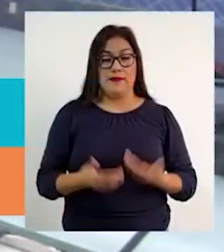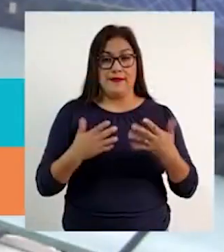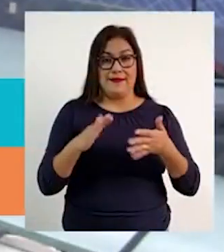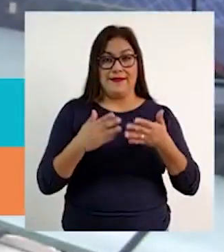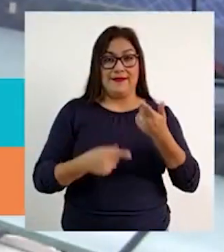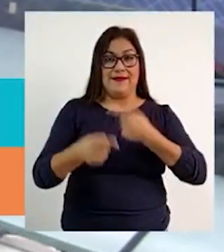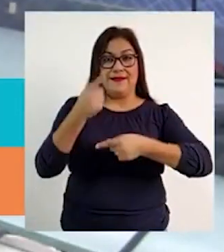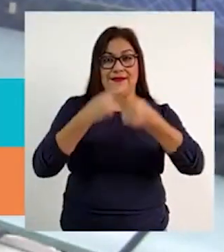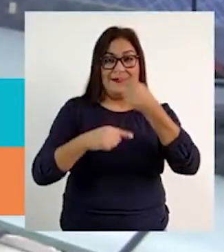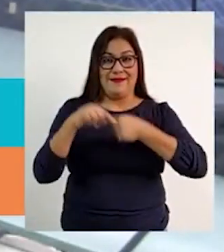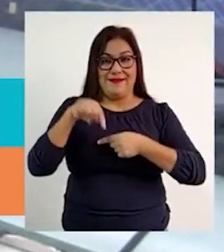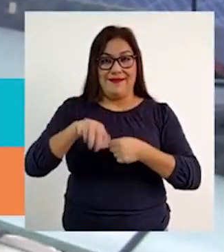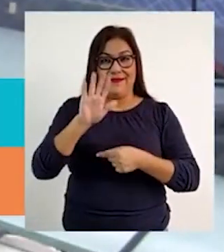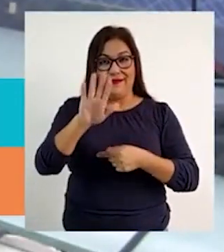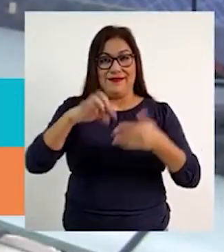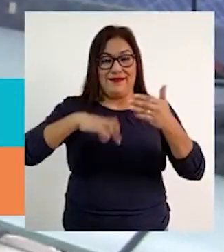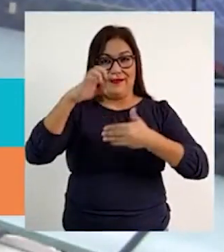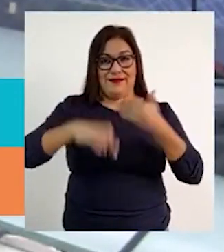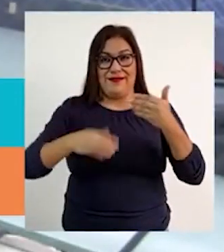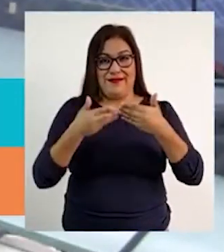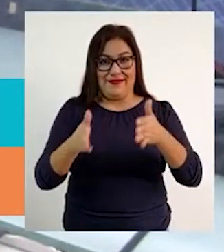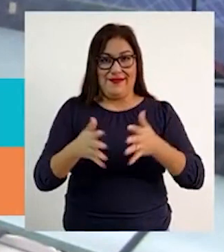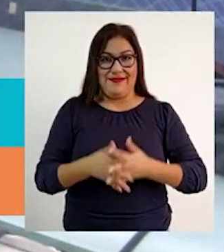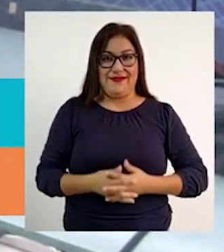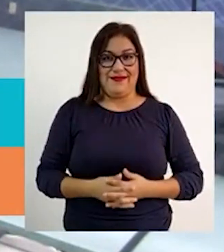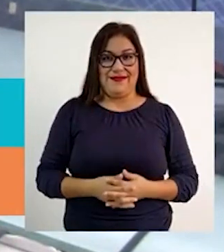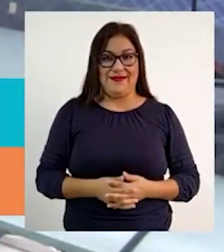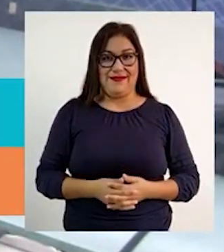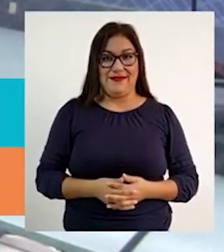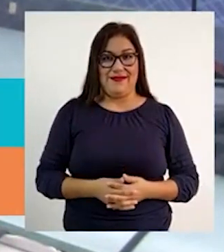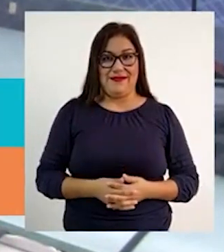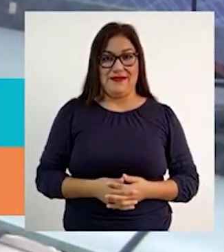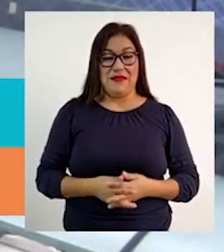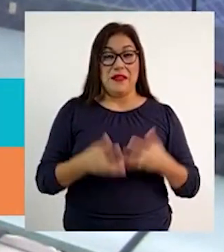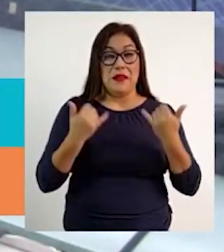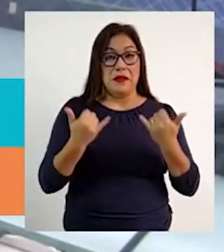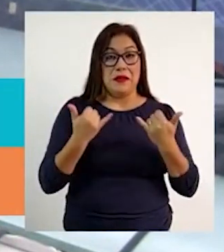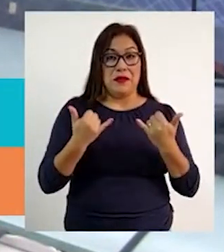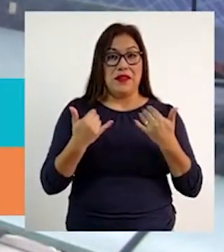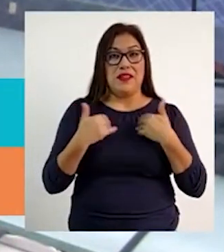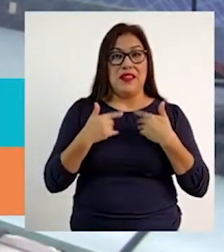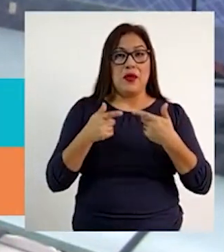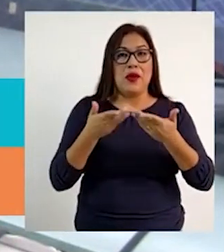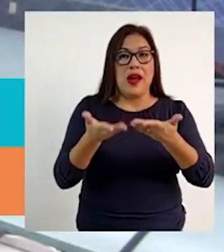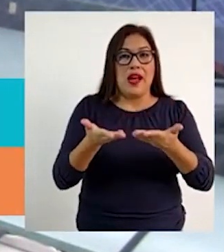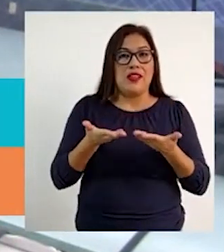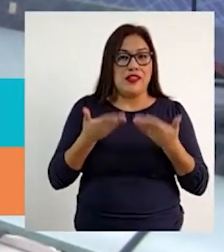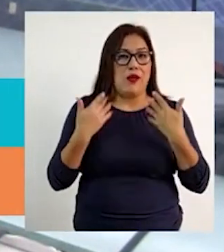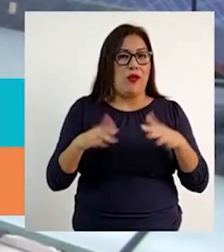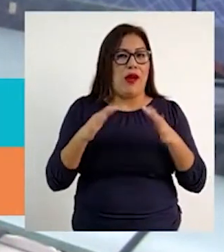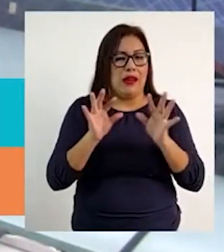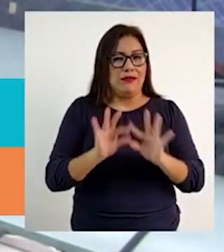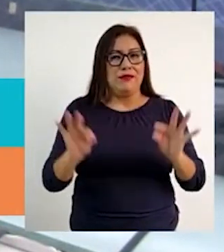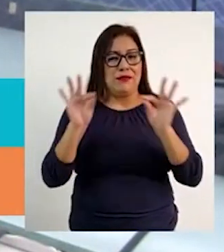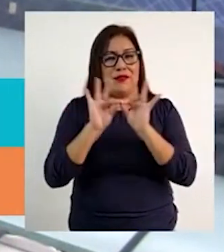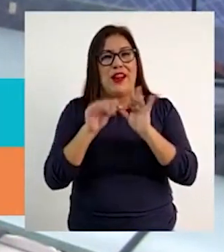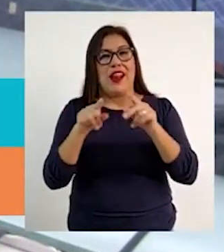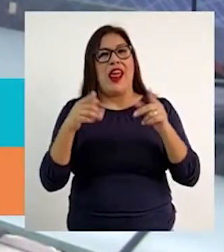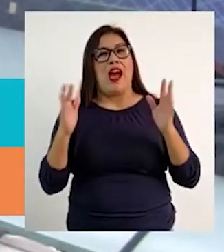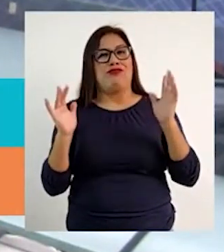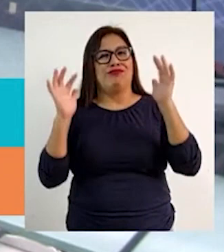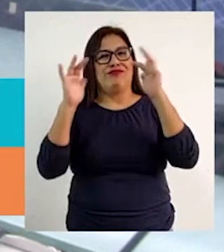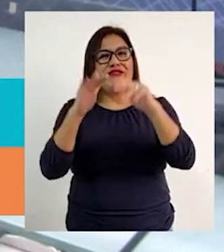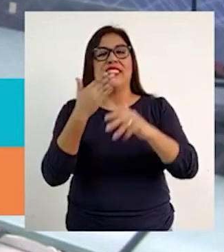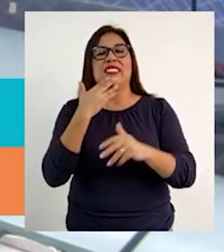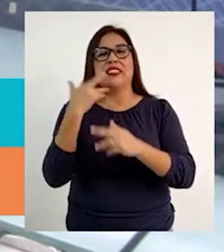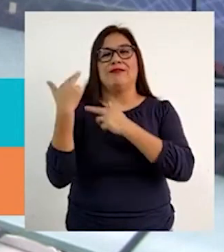En este subprograma Sin Barreras. Y hoy tenemos que anunciar un gran evento que viene realizando la Embajada